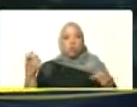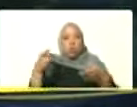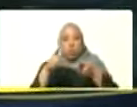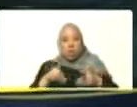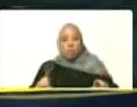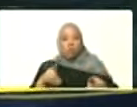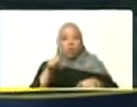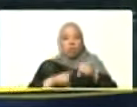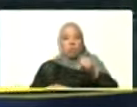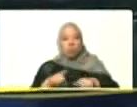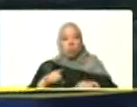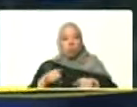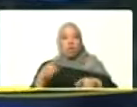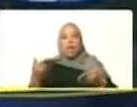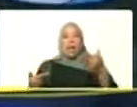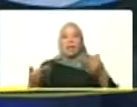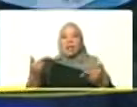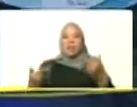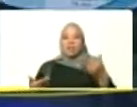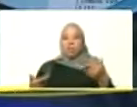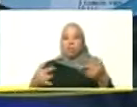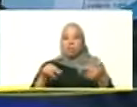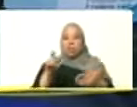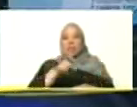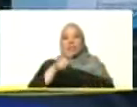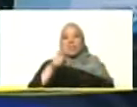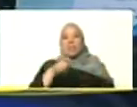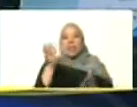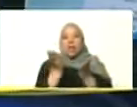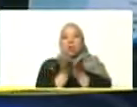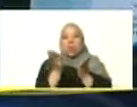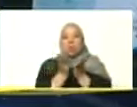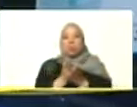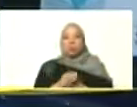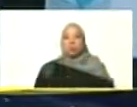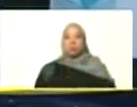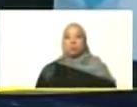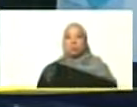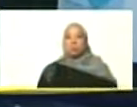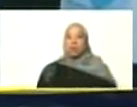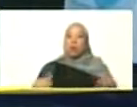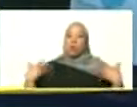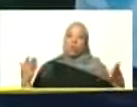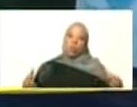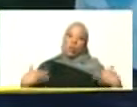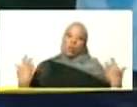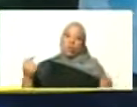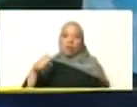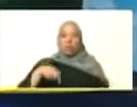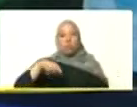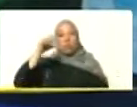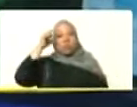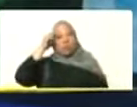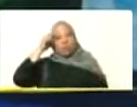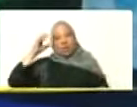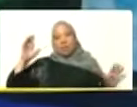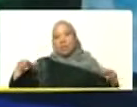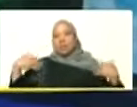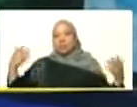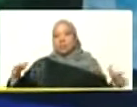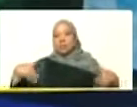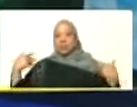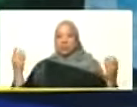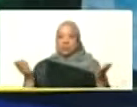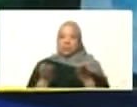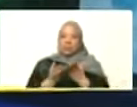manera equilibrada según la necesidad de cada institución educativa. Hoy ha sido un día de alegría acá en el Cárdenas